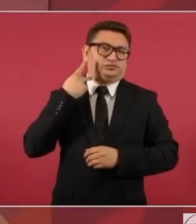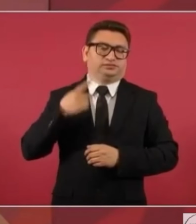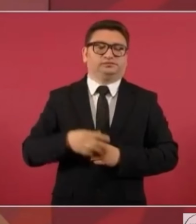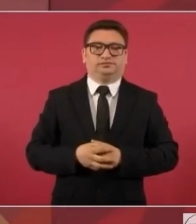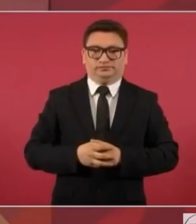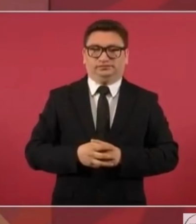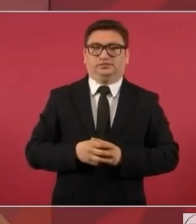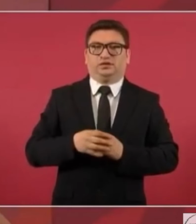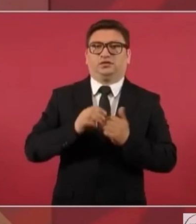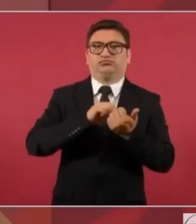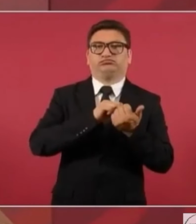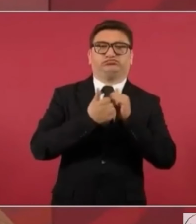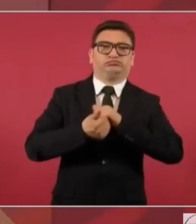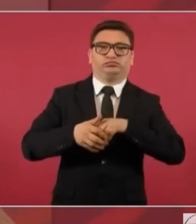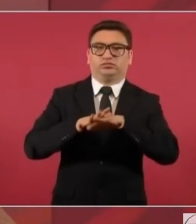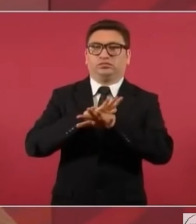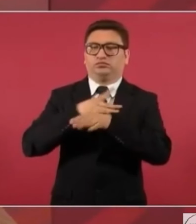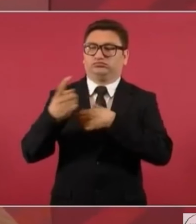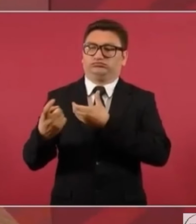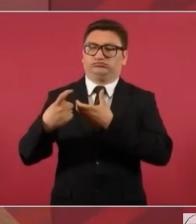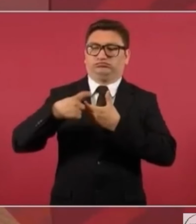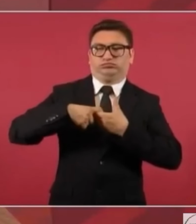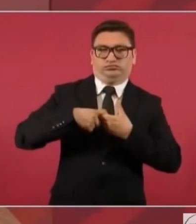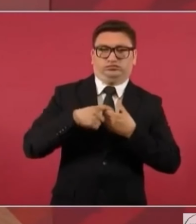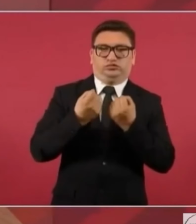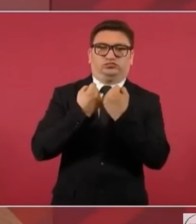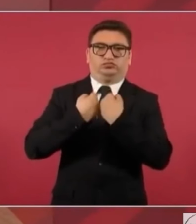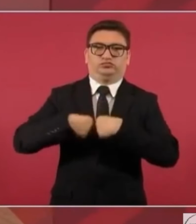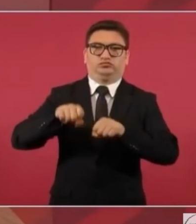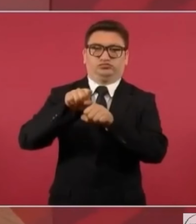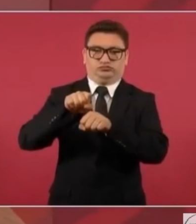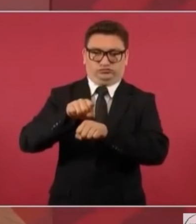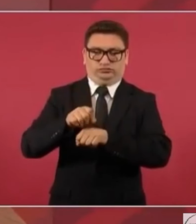se convertían también en socios.